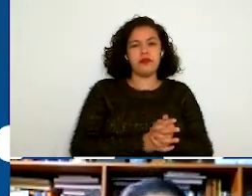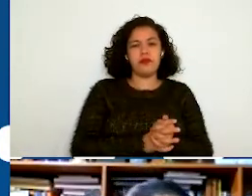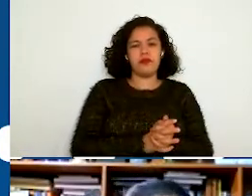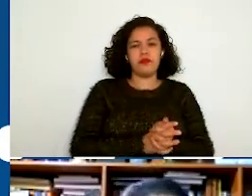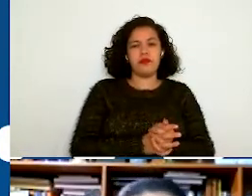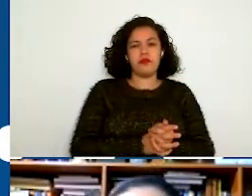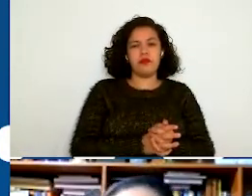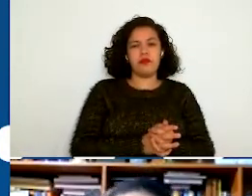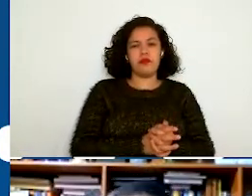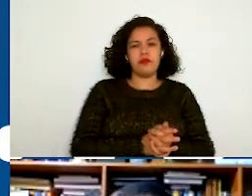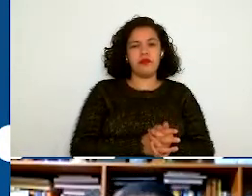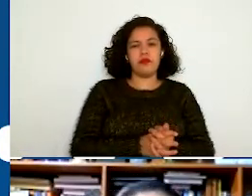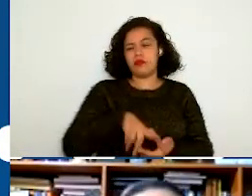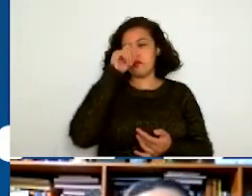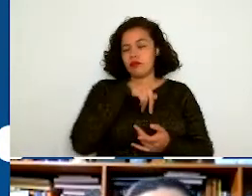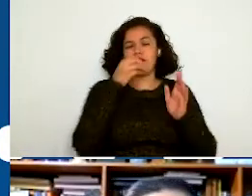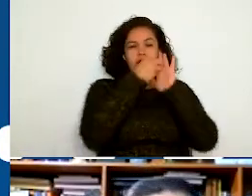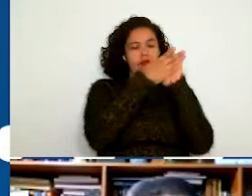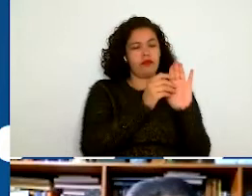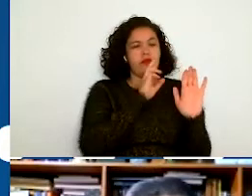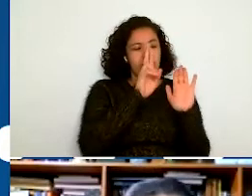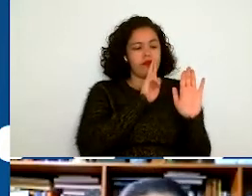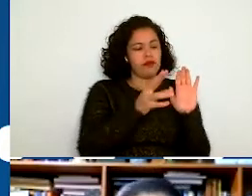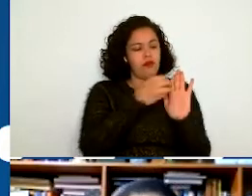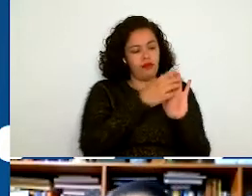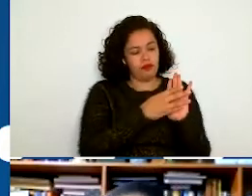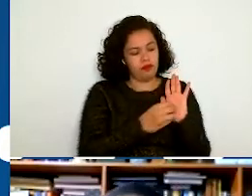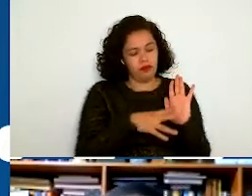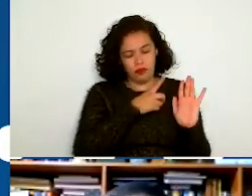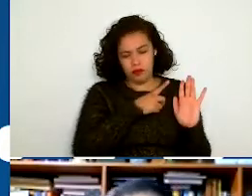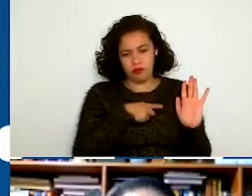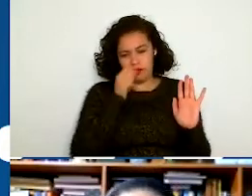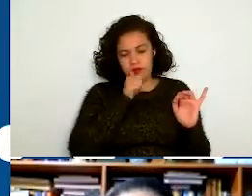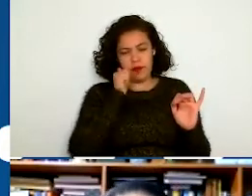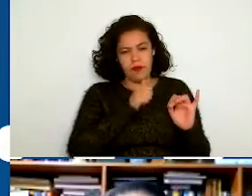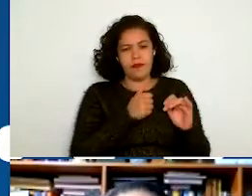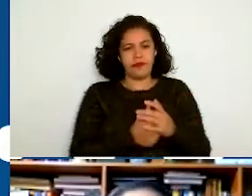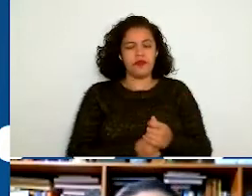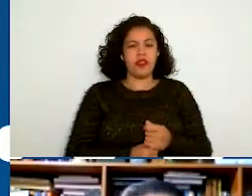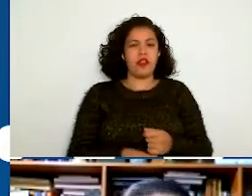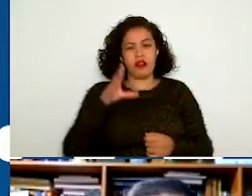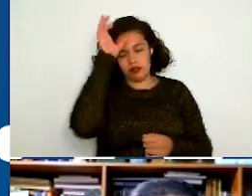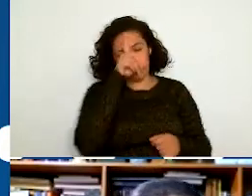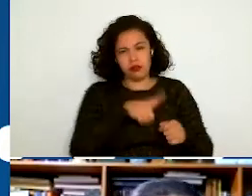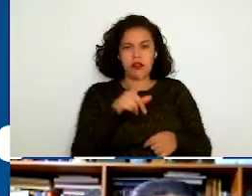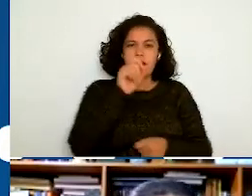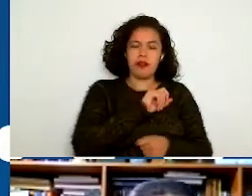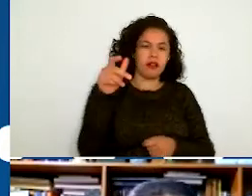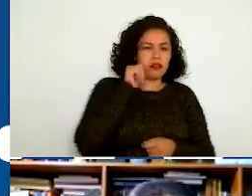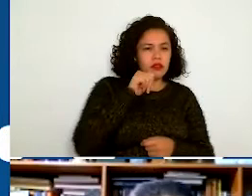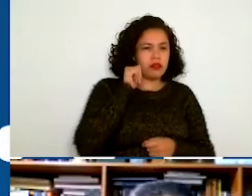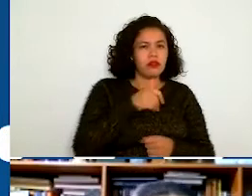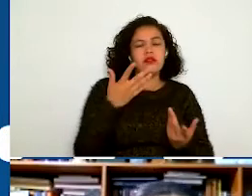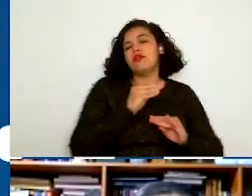importante siempre documentar los resultados que obtenemos, ¿no? Siempre dándole el carácter muy científico, muy profesional y